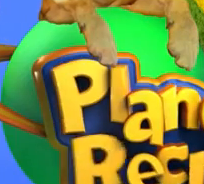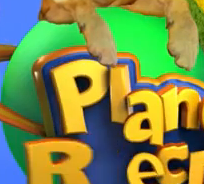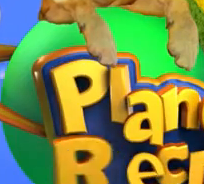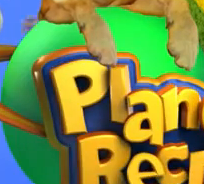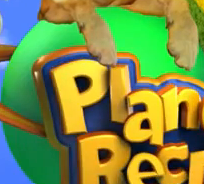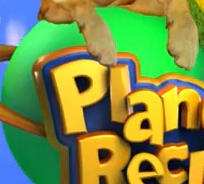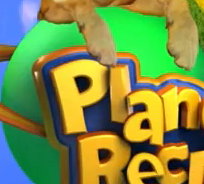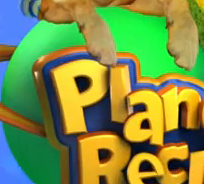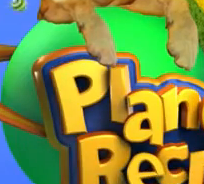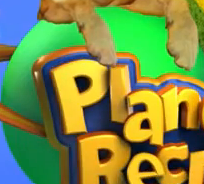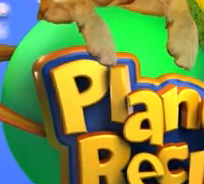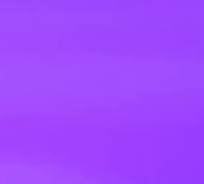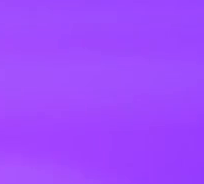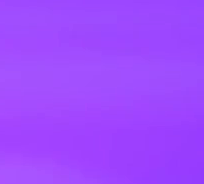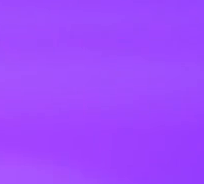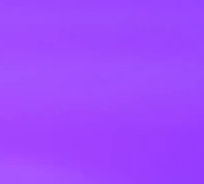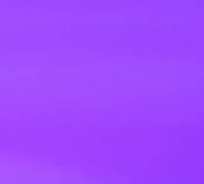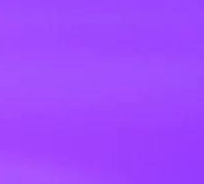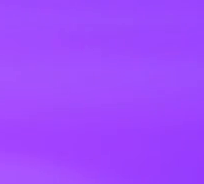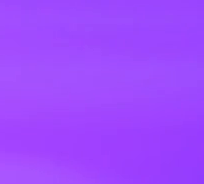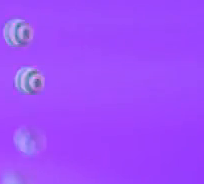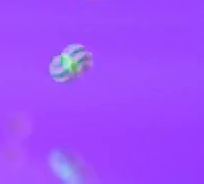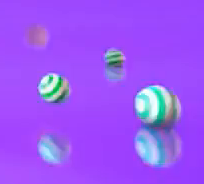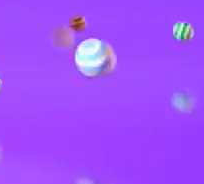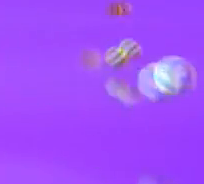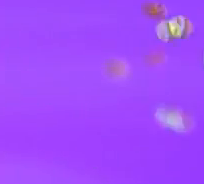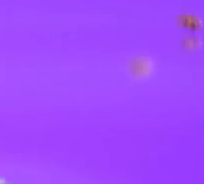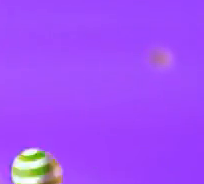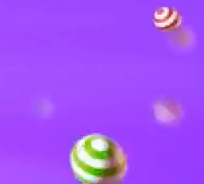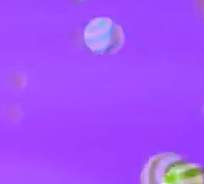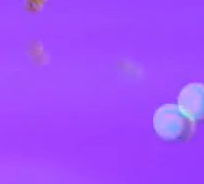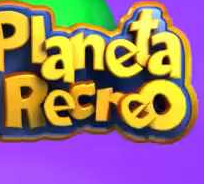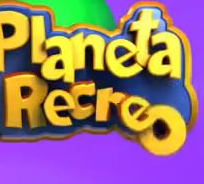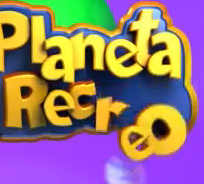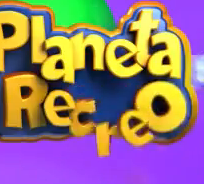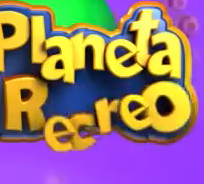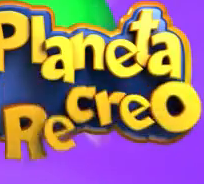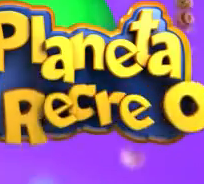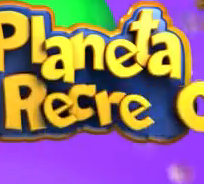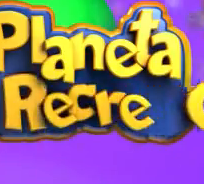Thank you.